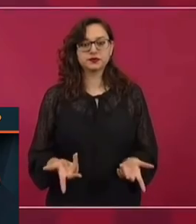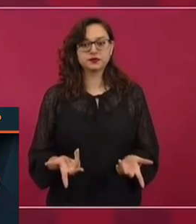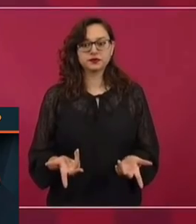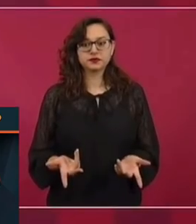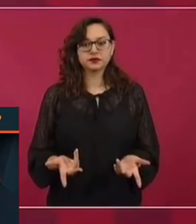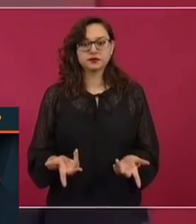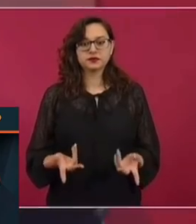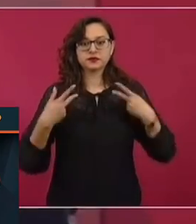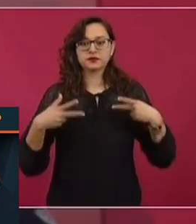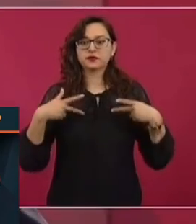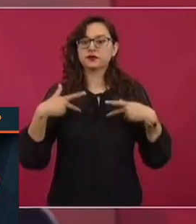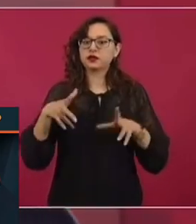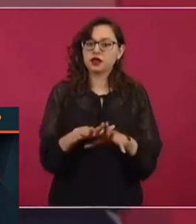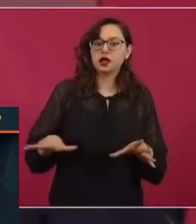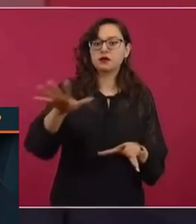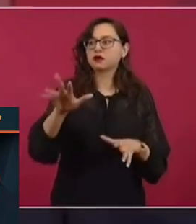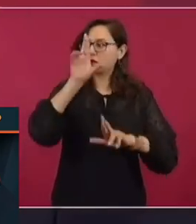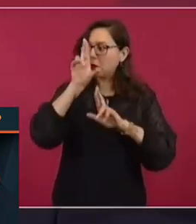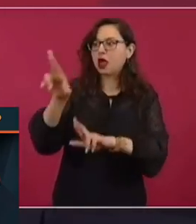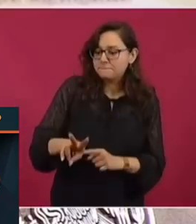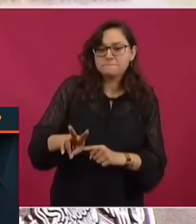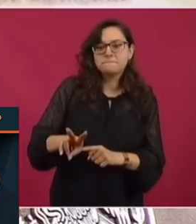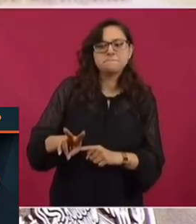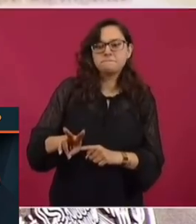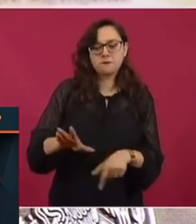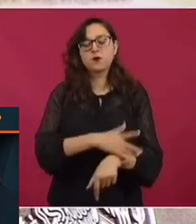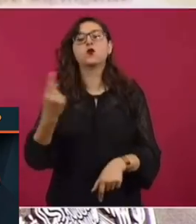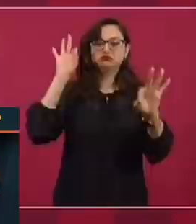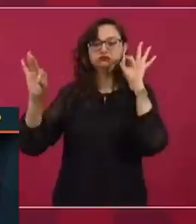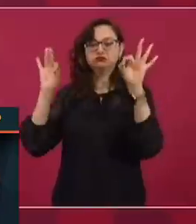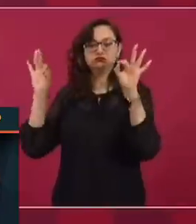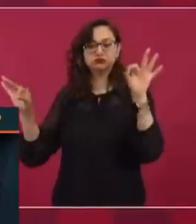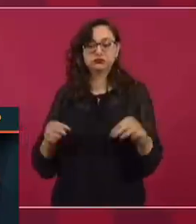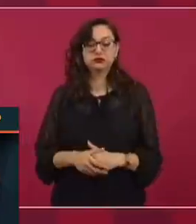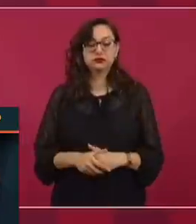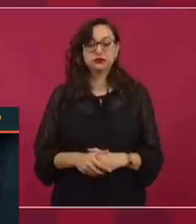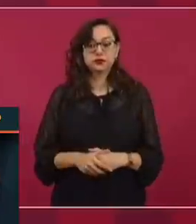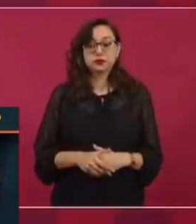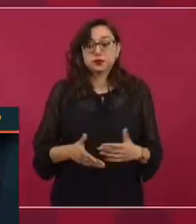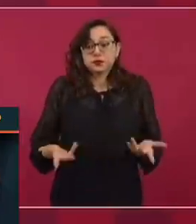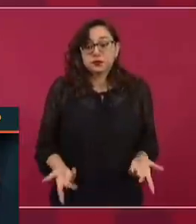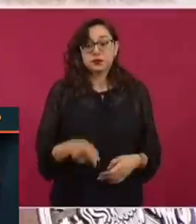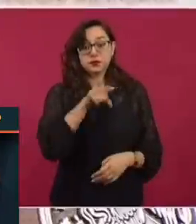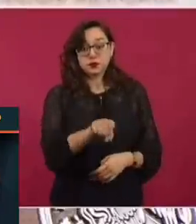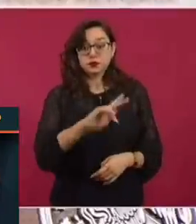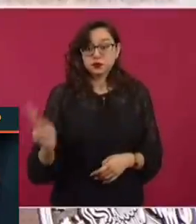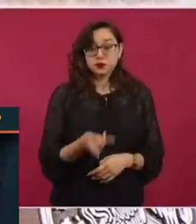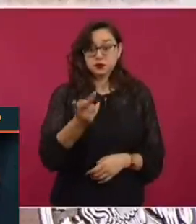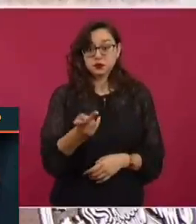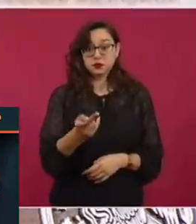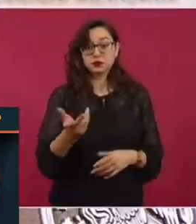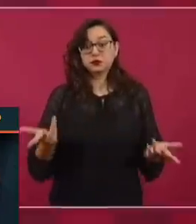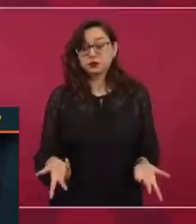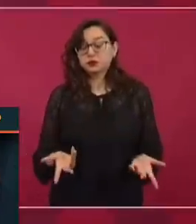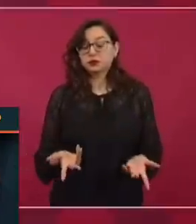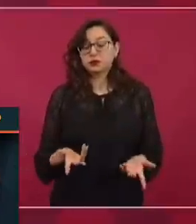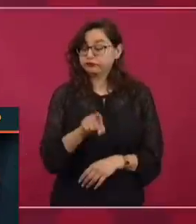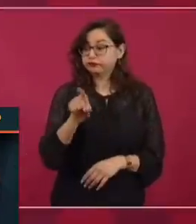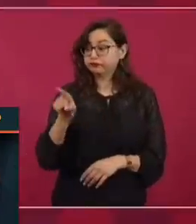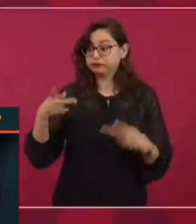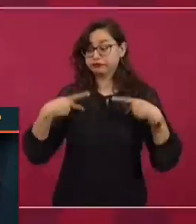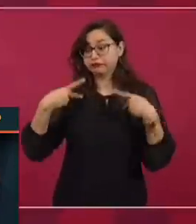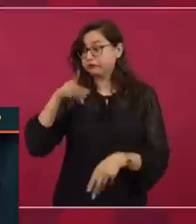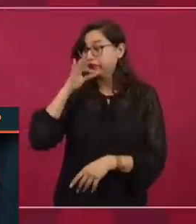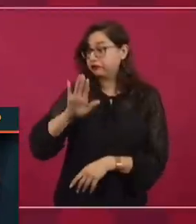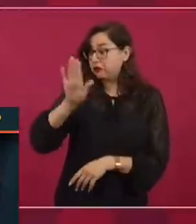respeto que le tienen a la gente, a los usuarios? ¿Se puede calumniar impunemente? Entonces, es su pregunta sobre estos lamentables hechos.